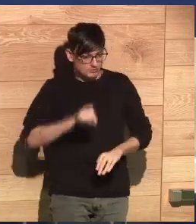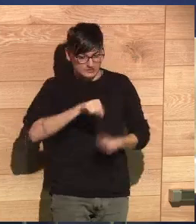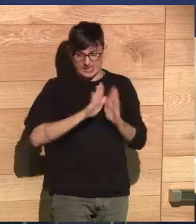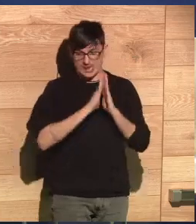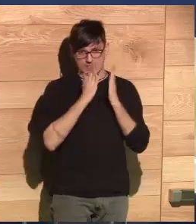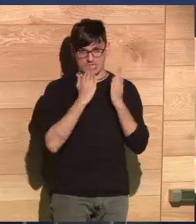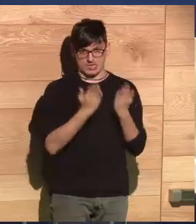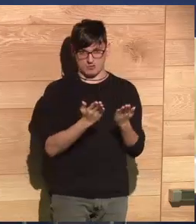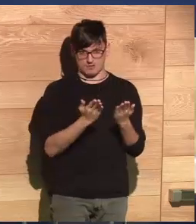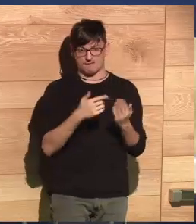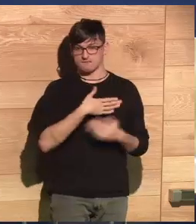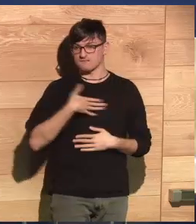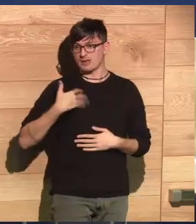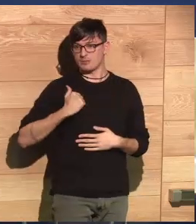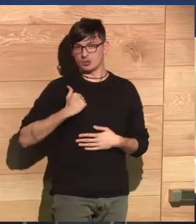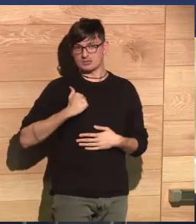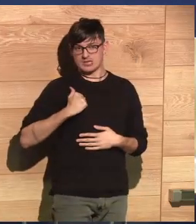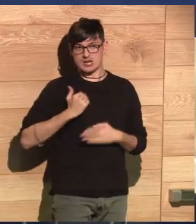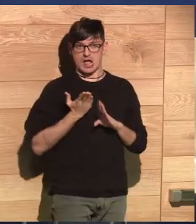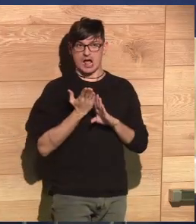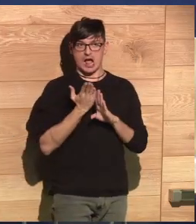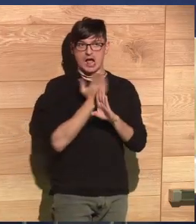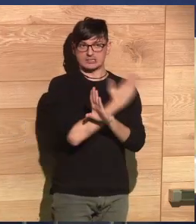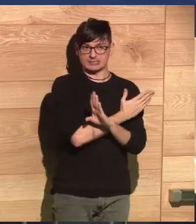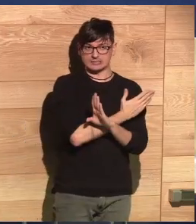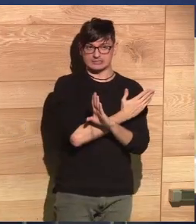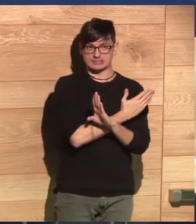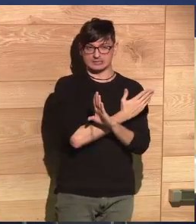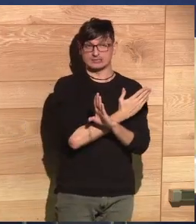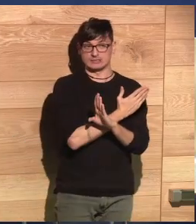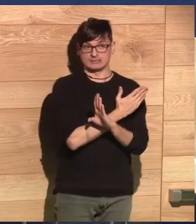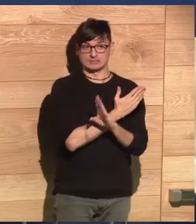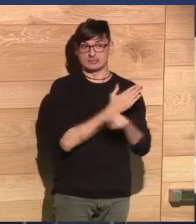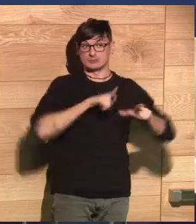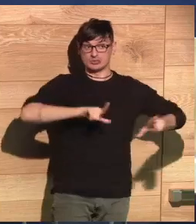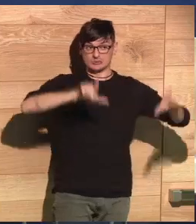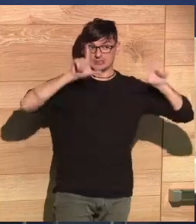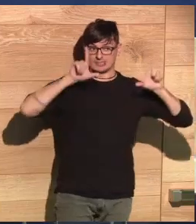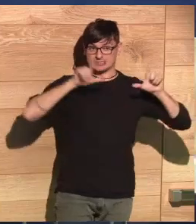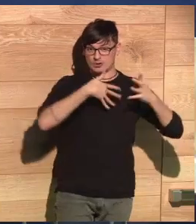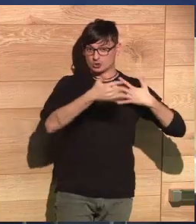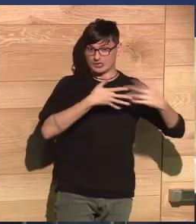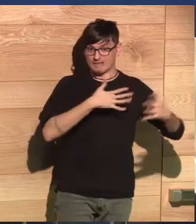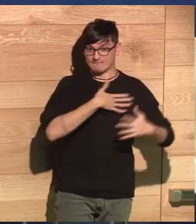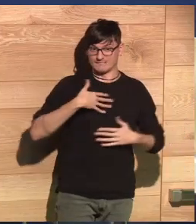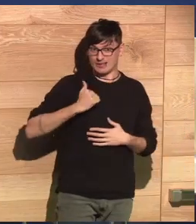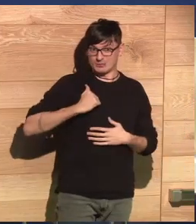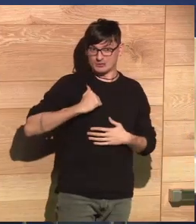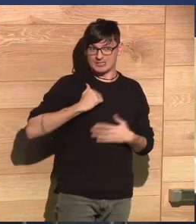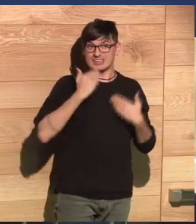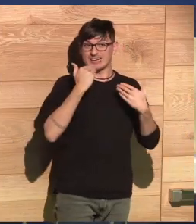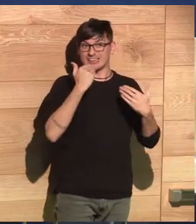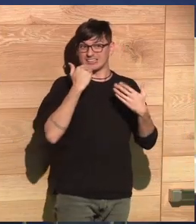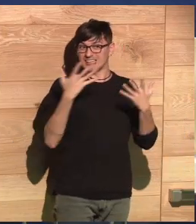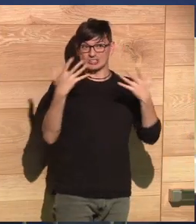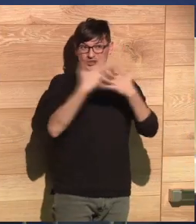hoy. Quería aprovechar, antes de darle la voz a las autoras, que son las protagonistas del día, quería aprovechar para darle las gracias